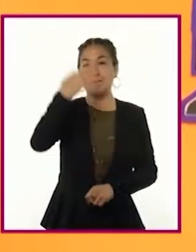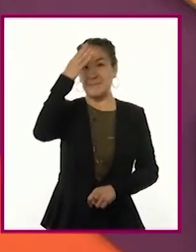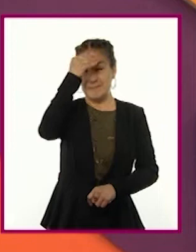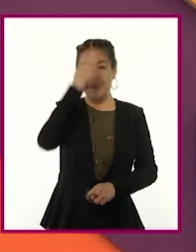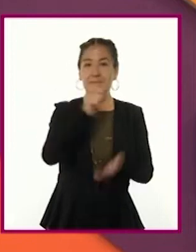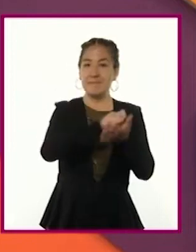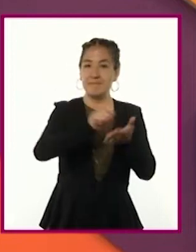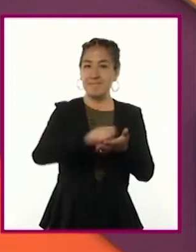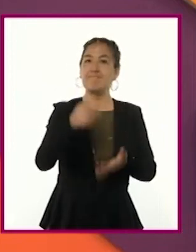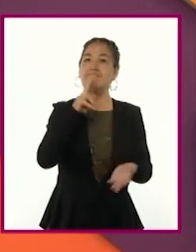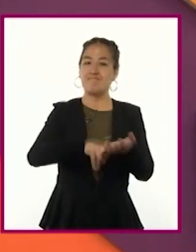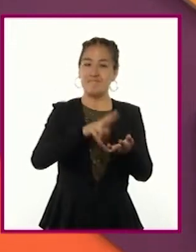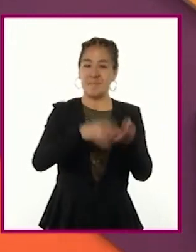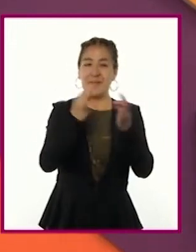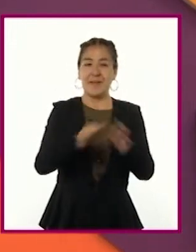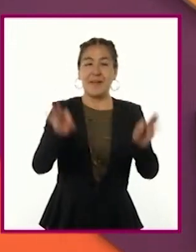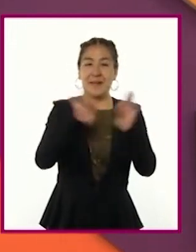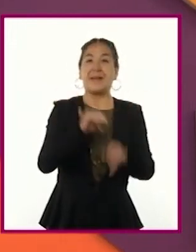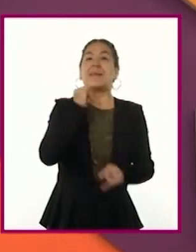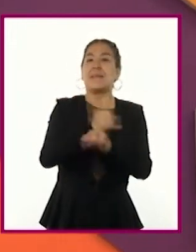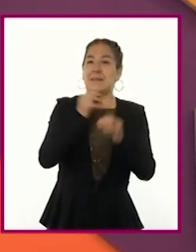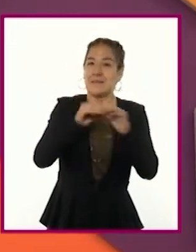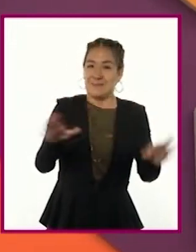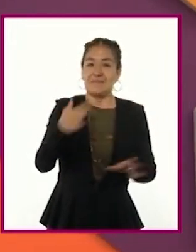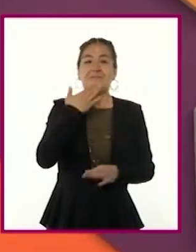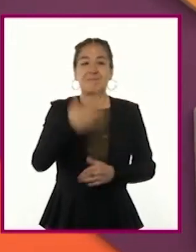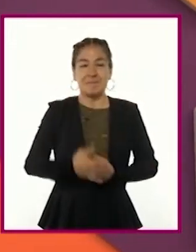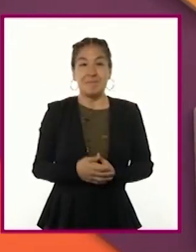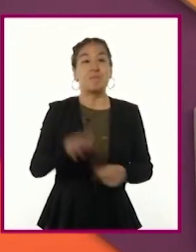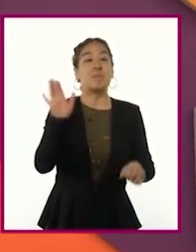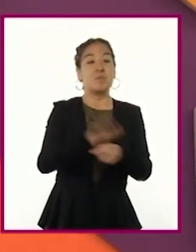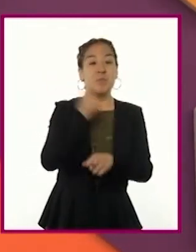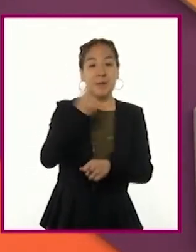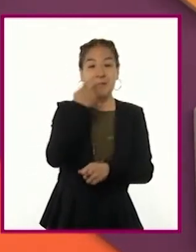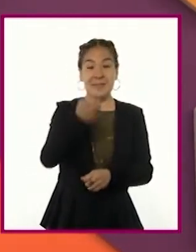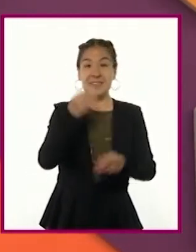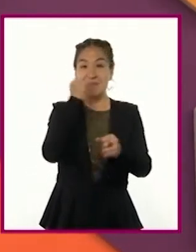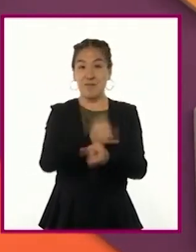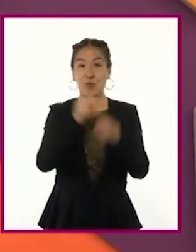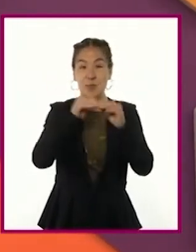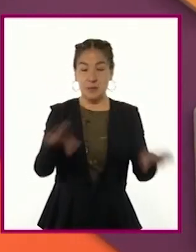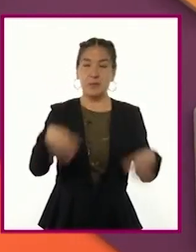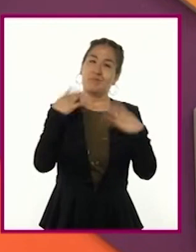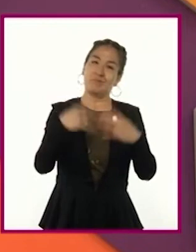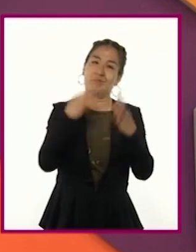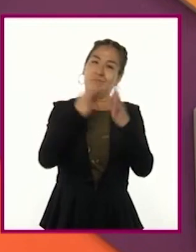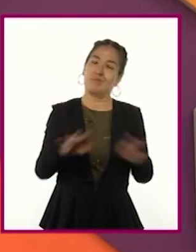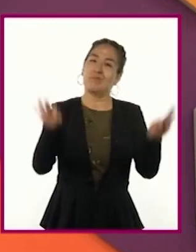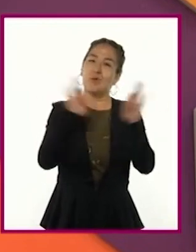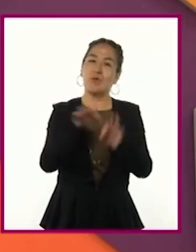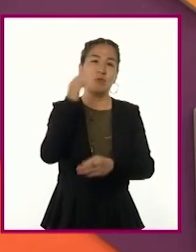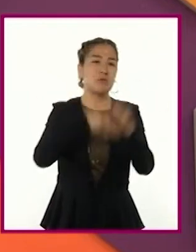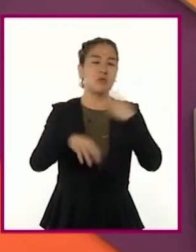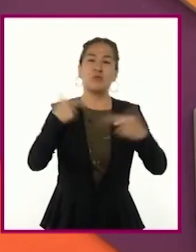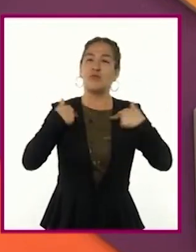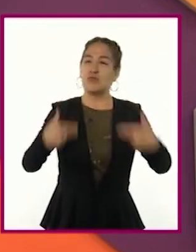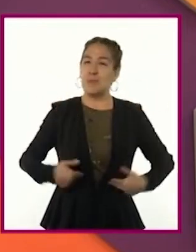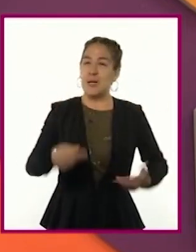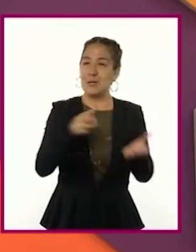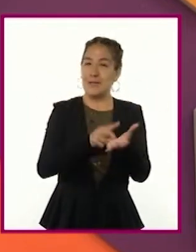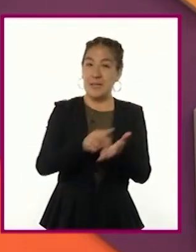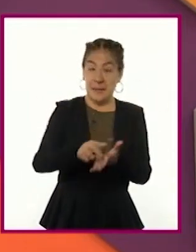dos. E informados también, maestro, ya que el acceso a la información es un derecho humano, pero también es